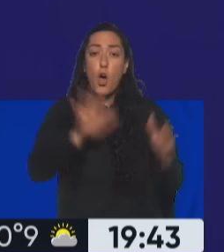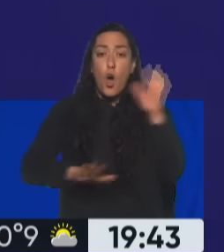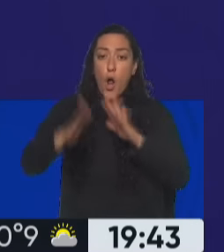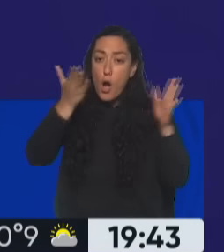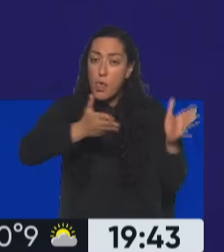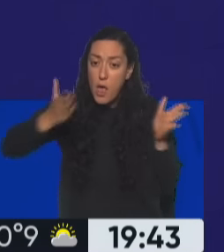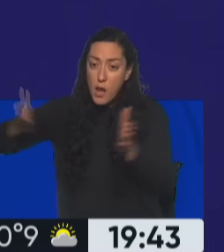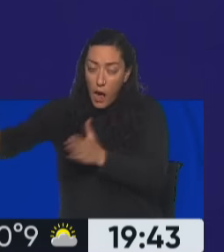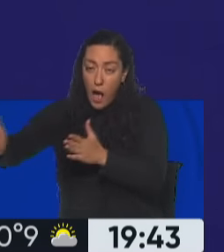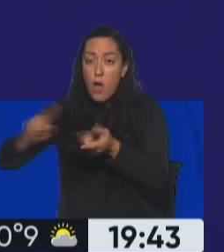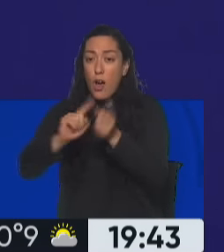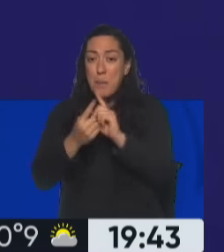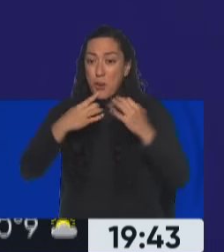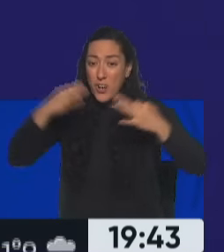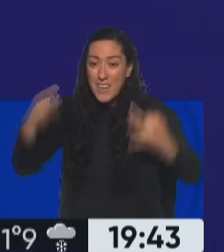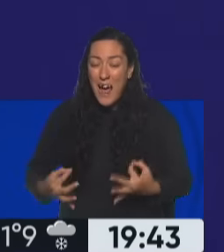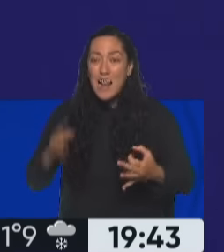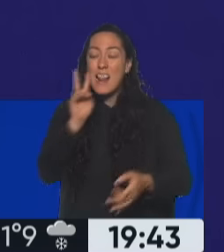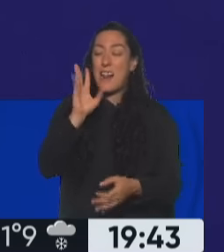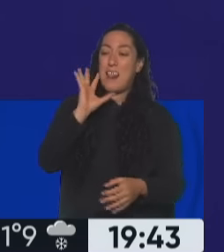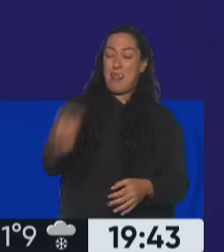el tipo de cambio real se aprecia.